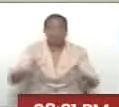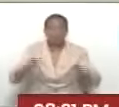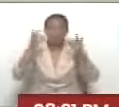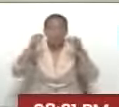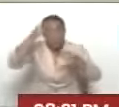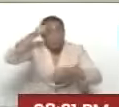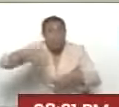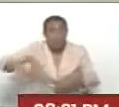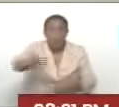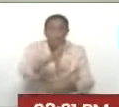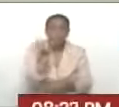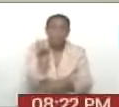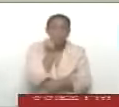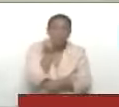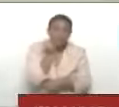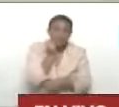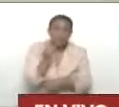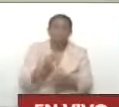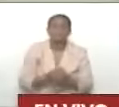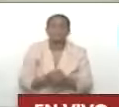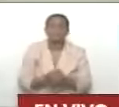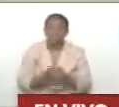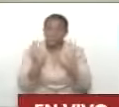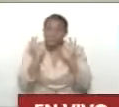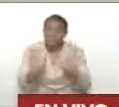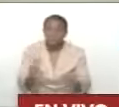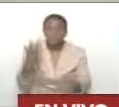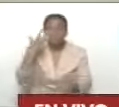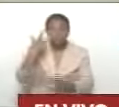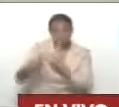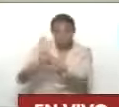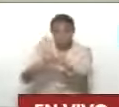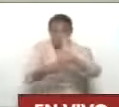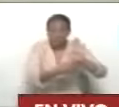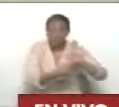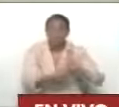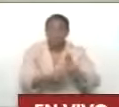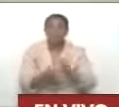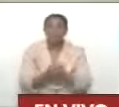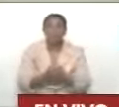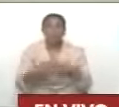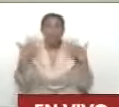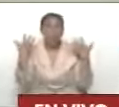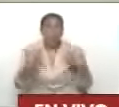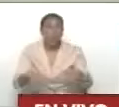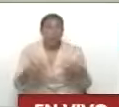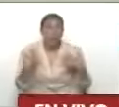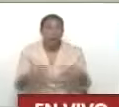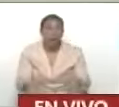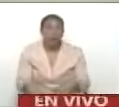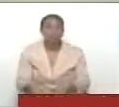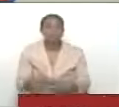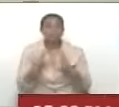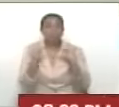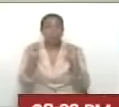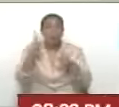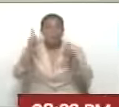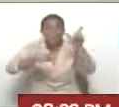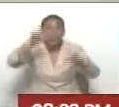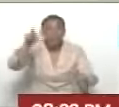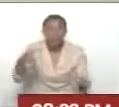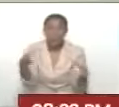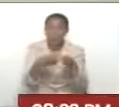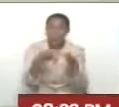gratuito. Miren, yo aquí, presidente, he visto toda la cantidad de equipos